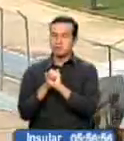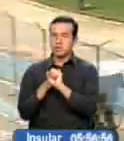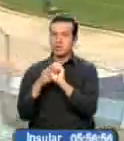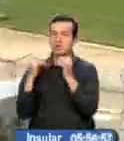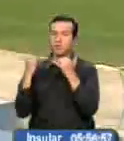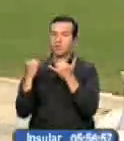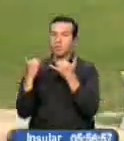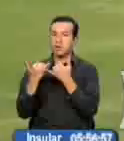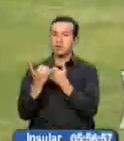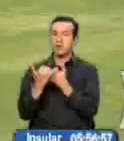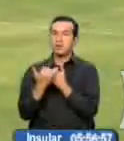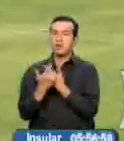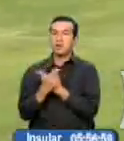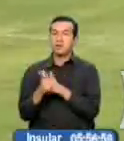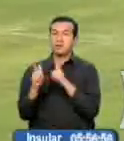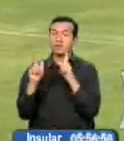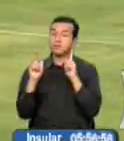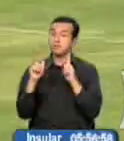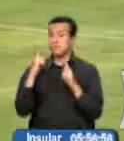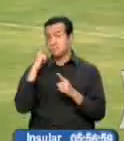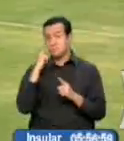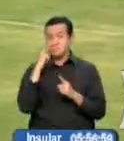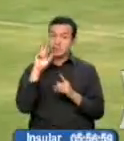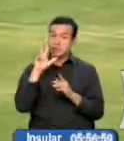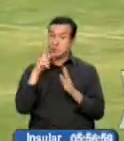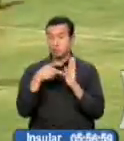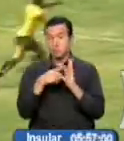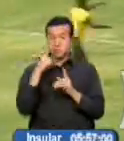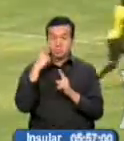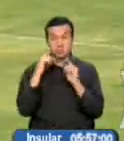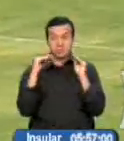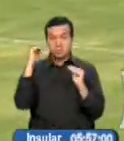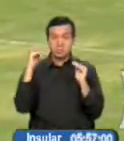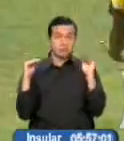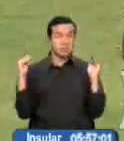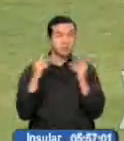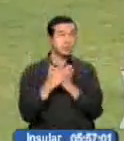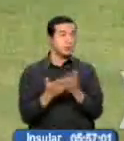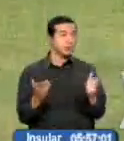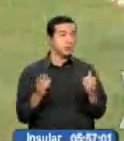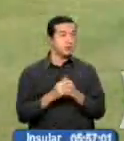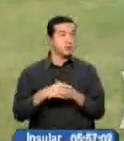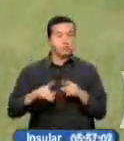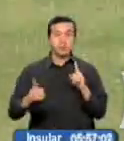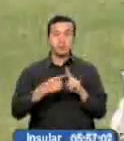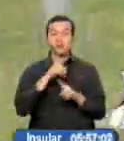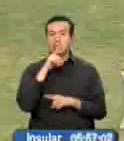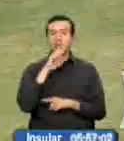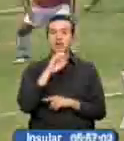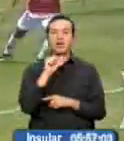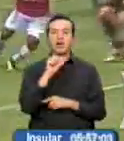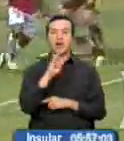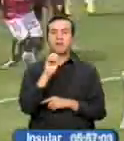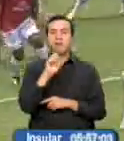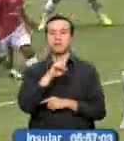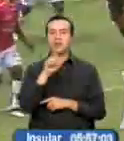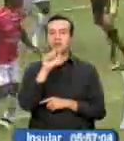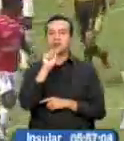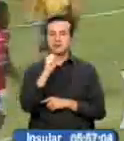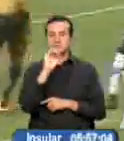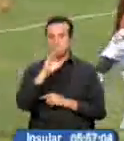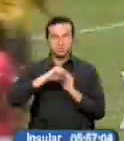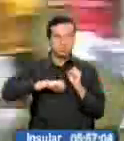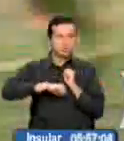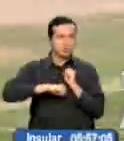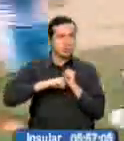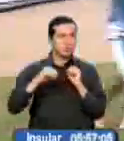Lo separa 3 puntos nada más y habrá que ver cómo está el tema del gol diferencia. Marcaba el primero cabezas para el Independiente. Este es el gol de Federico Alonso